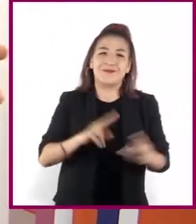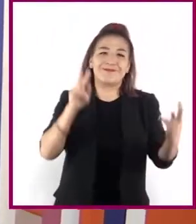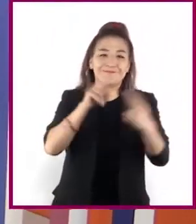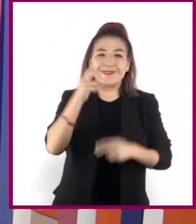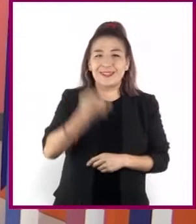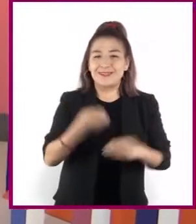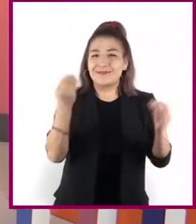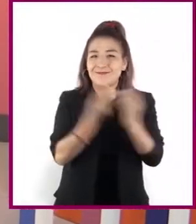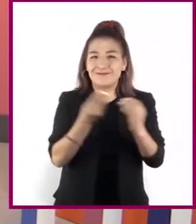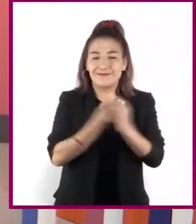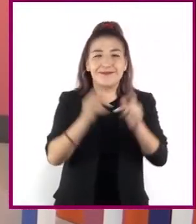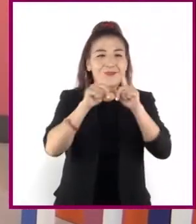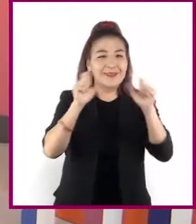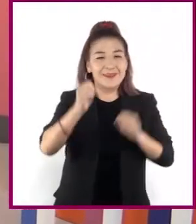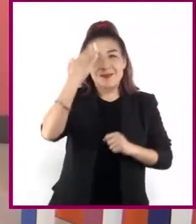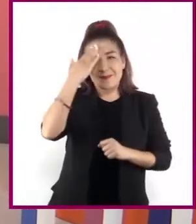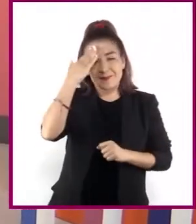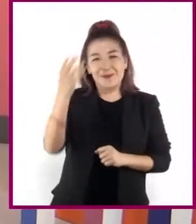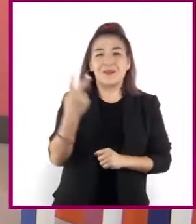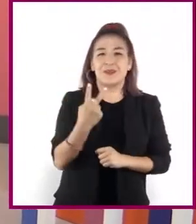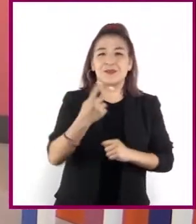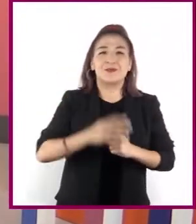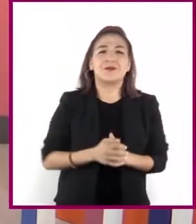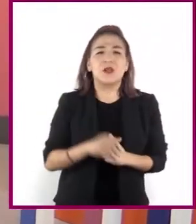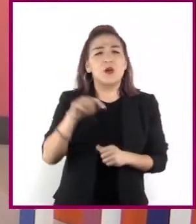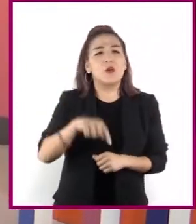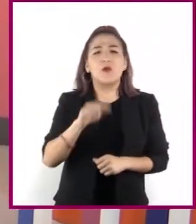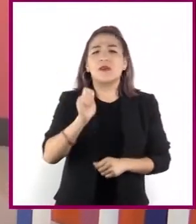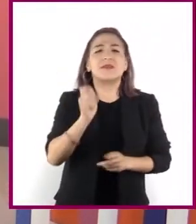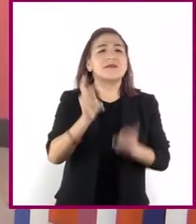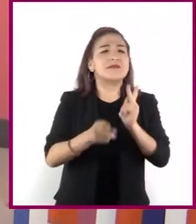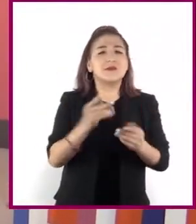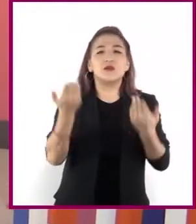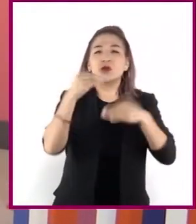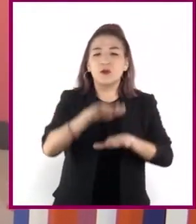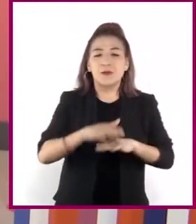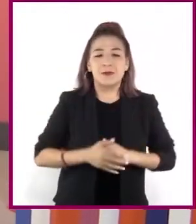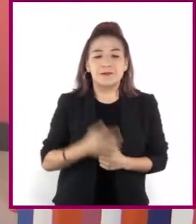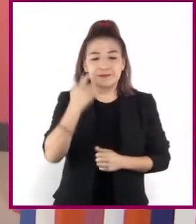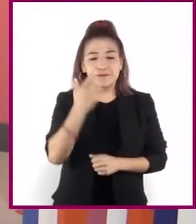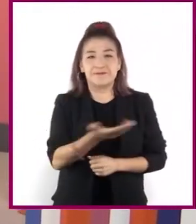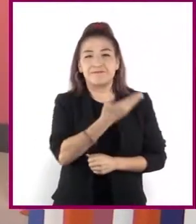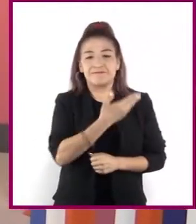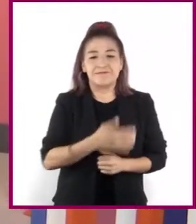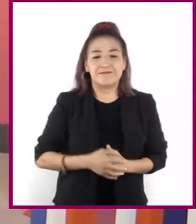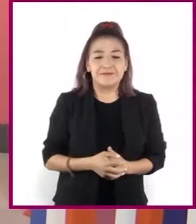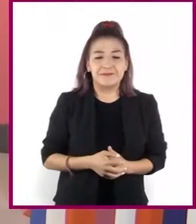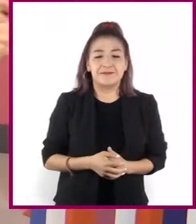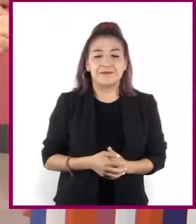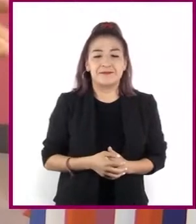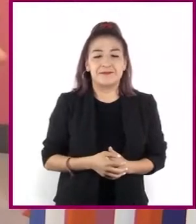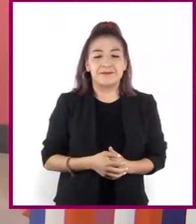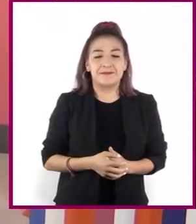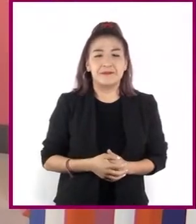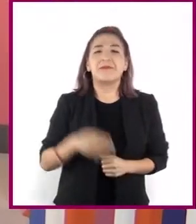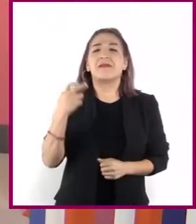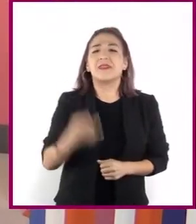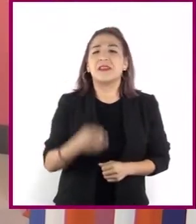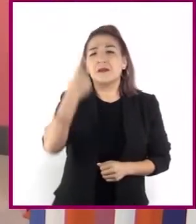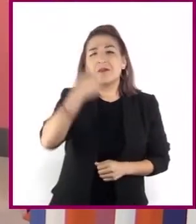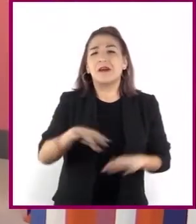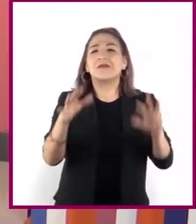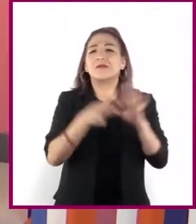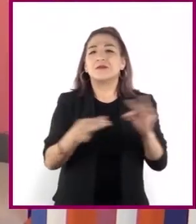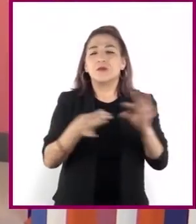en una sesión más de Lengua Materna 2. Hoy hablaremos sobre ¿qué le faltará a mi resumen? Con esto nos